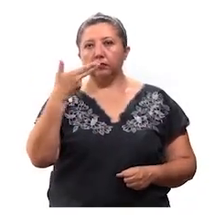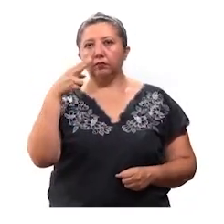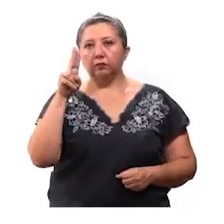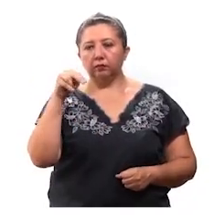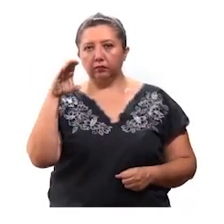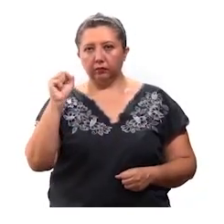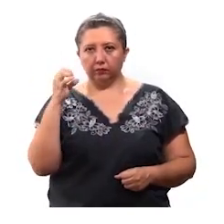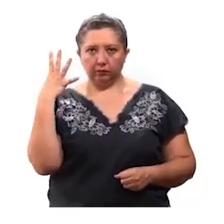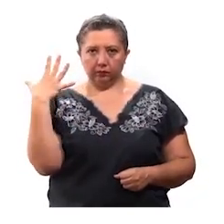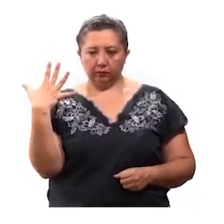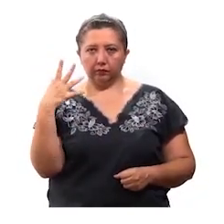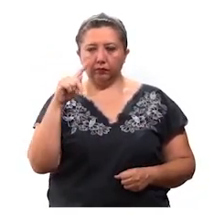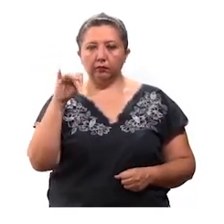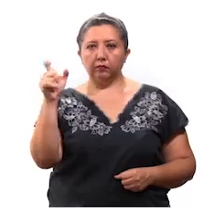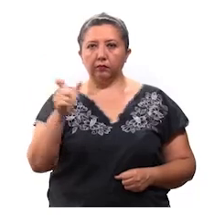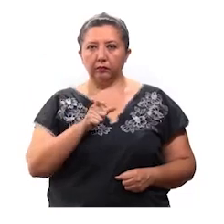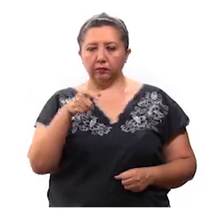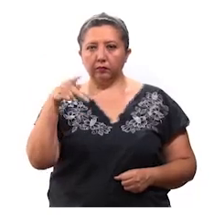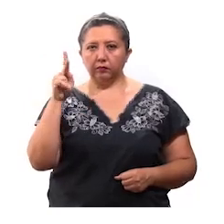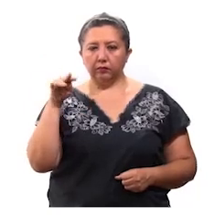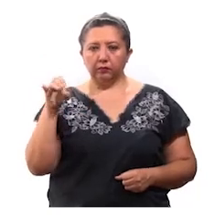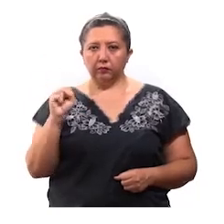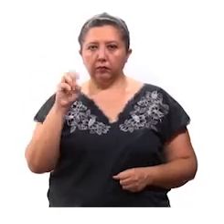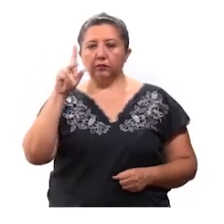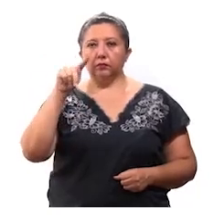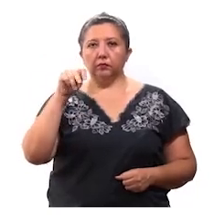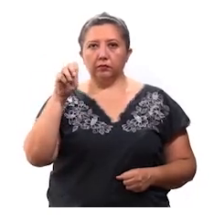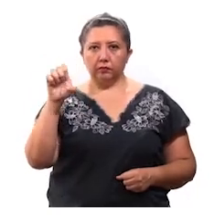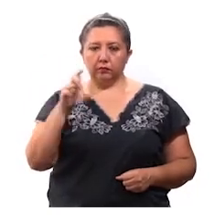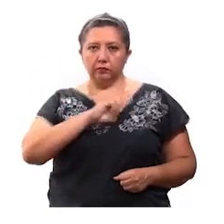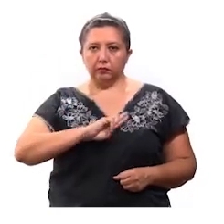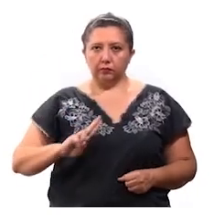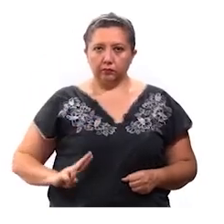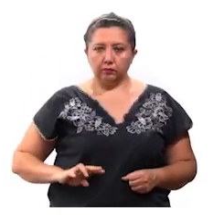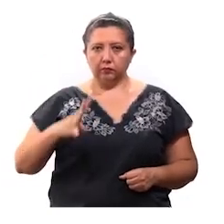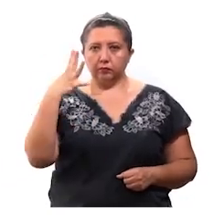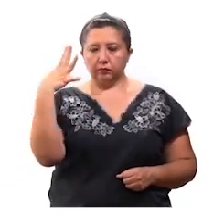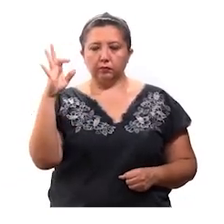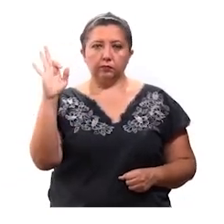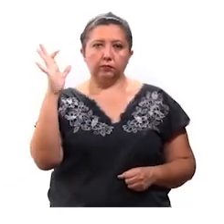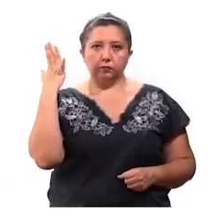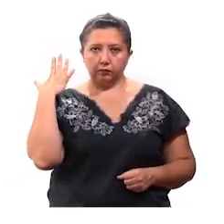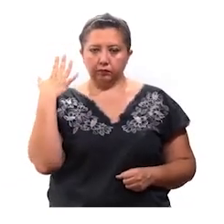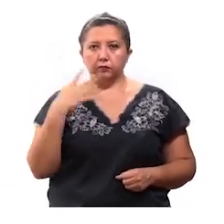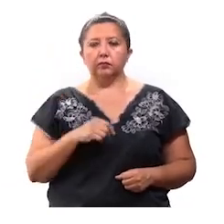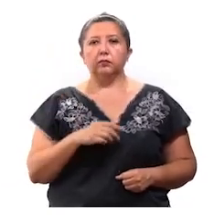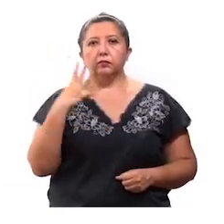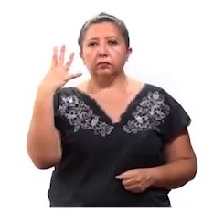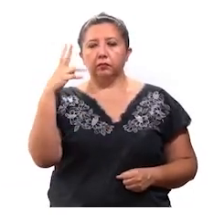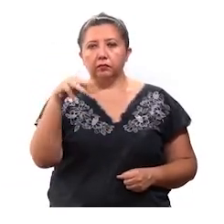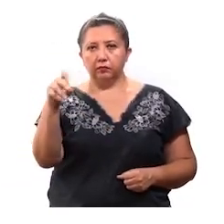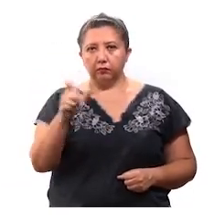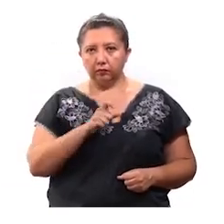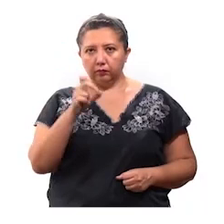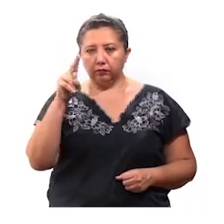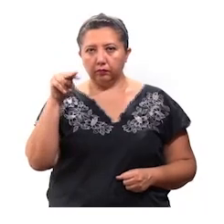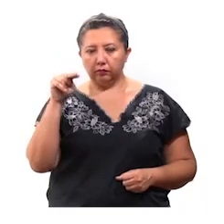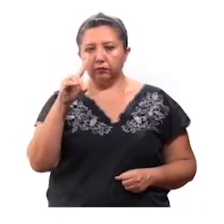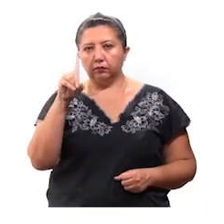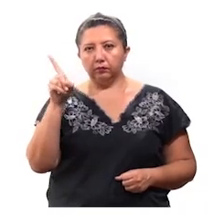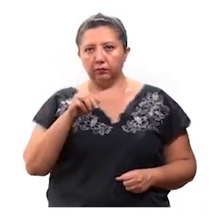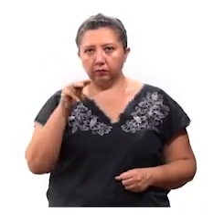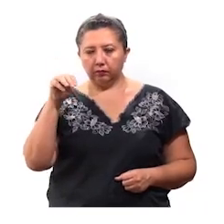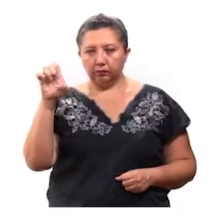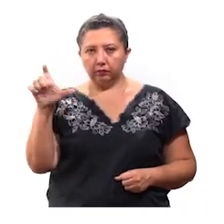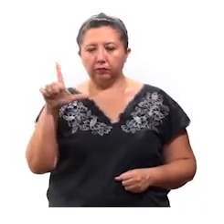Junucmá, 5 en Tixcocop, Motul y Umam, 4 foráneos, 4 en Maxcanú, Concal,